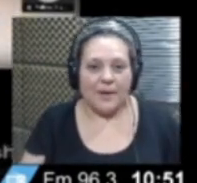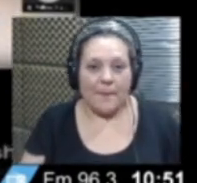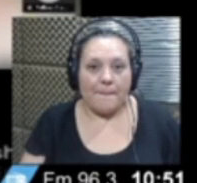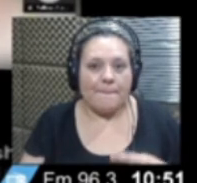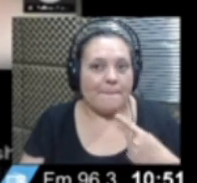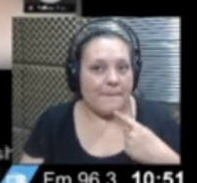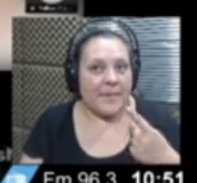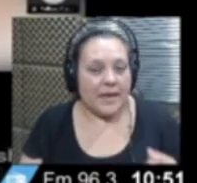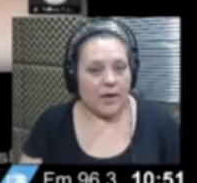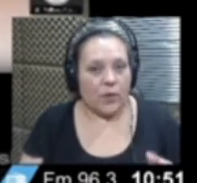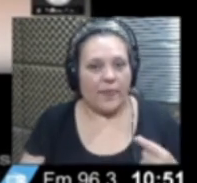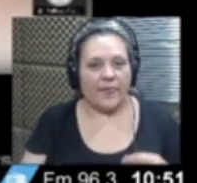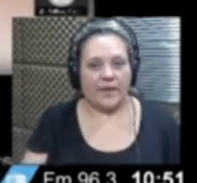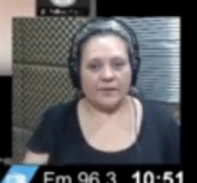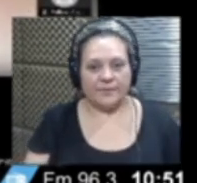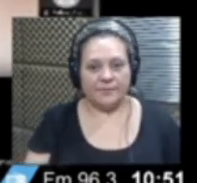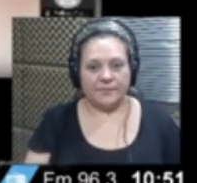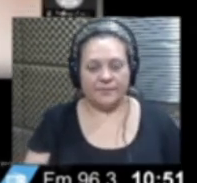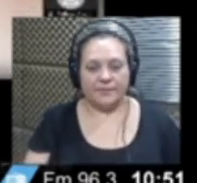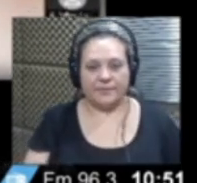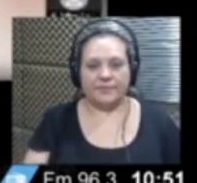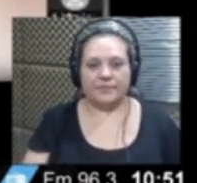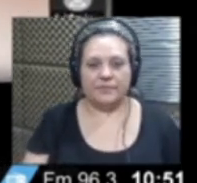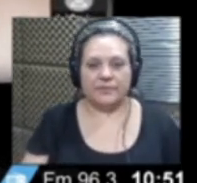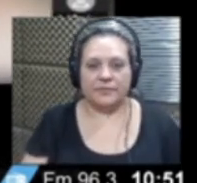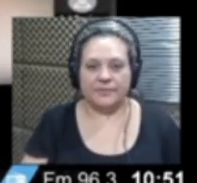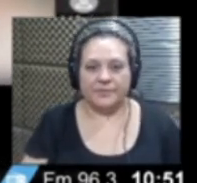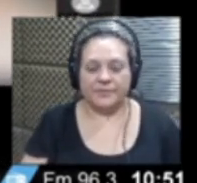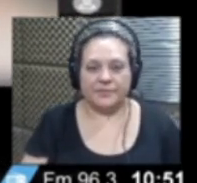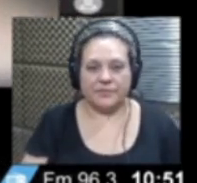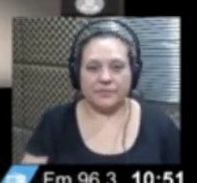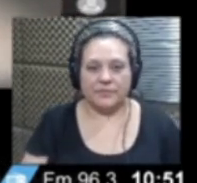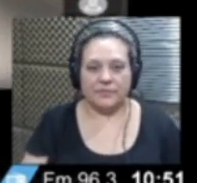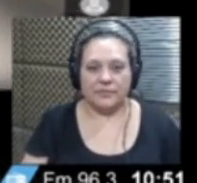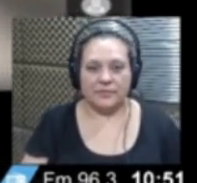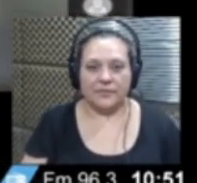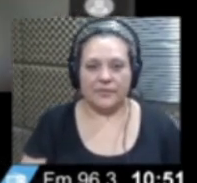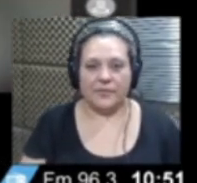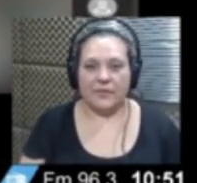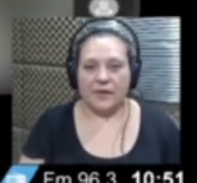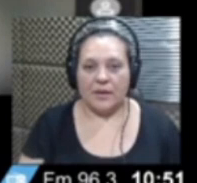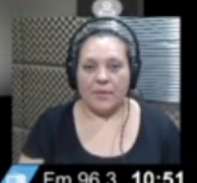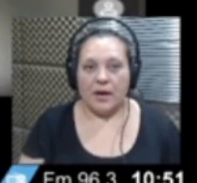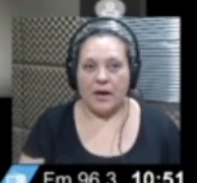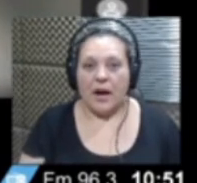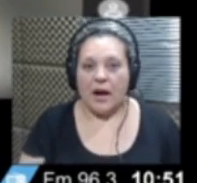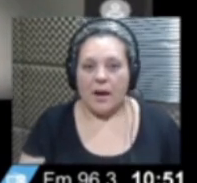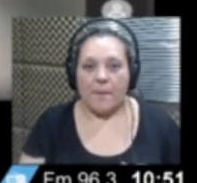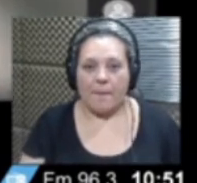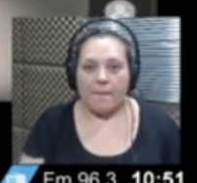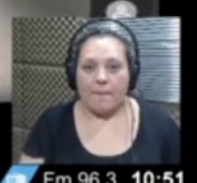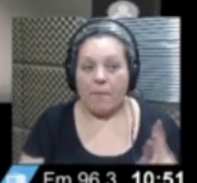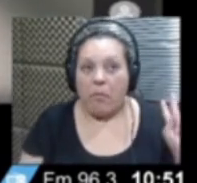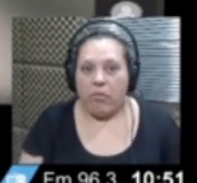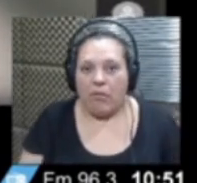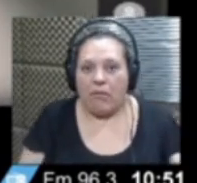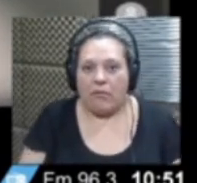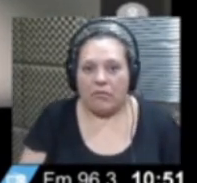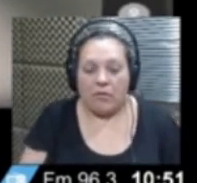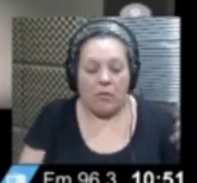tiempo. Por eso es que te invito para un próximo programa, ya cuando estés en San Juan, a lo mejor ya te venís a la radio.